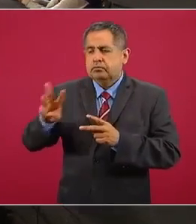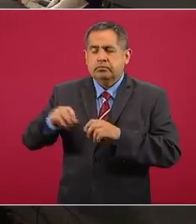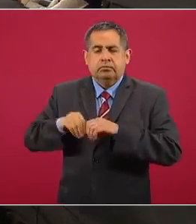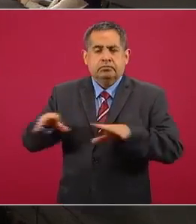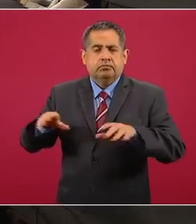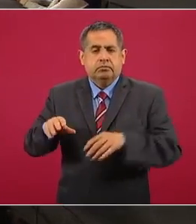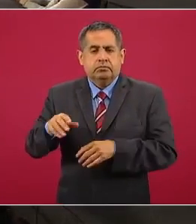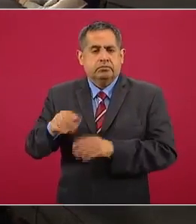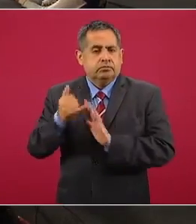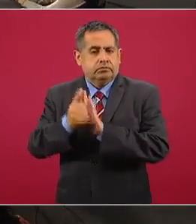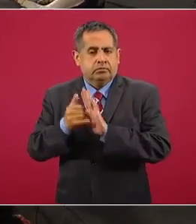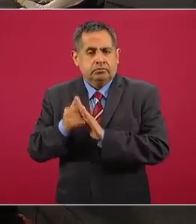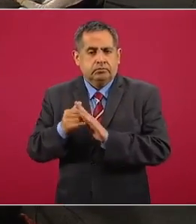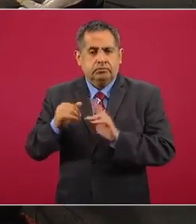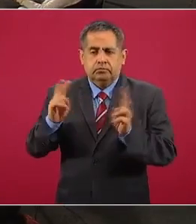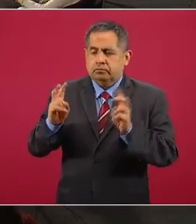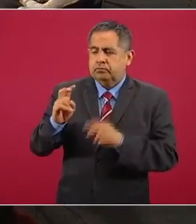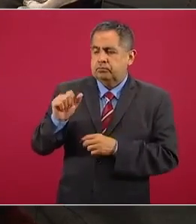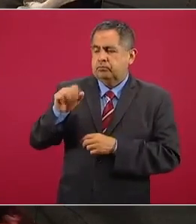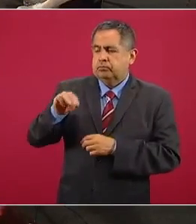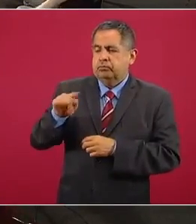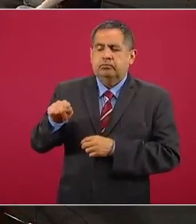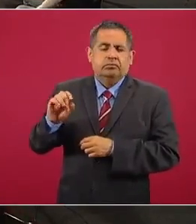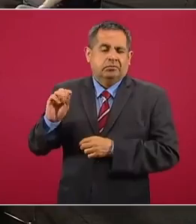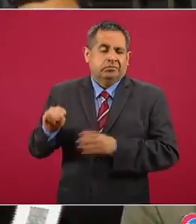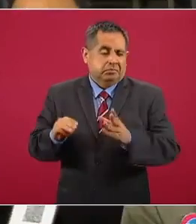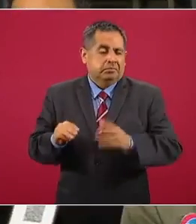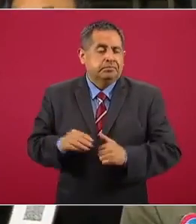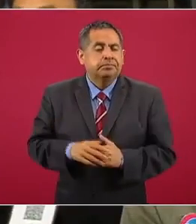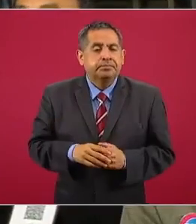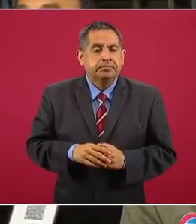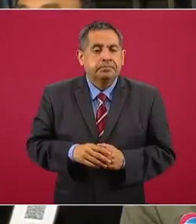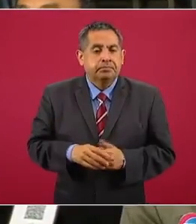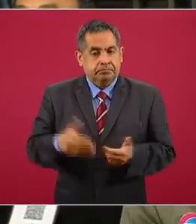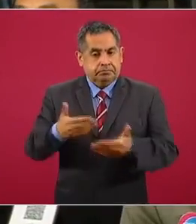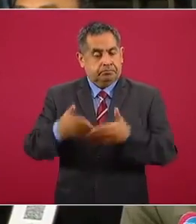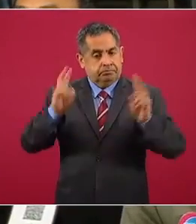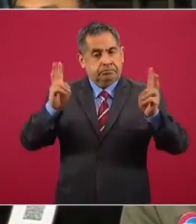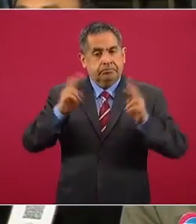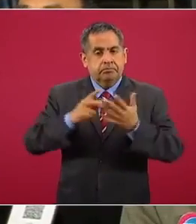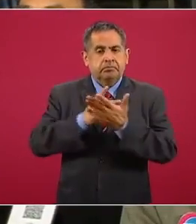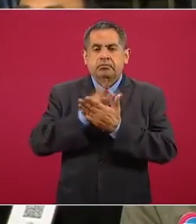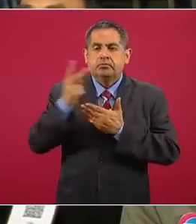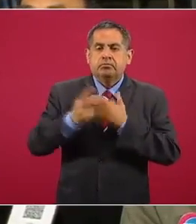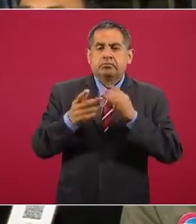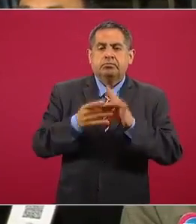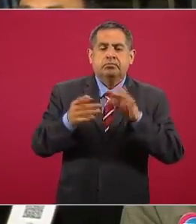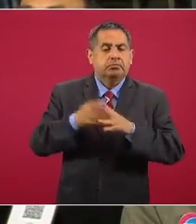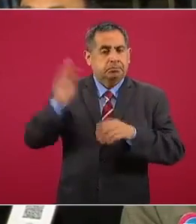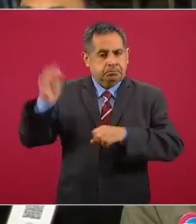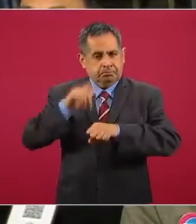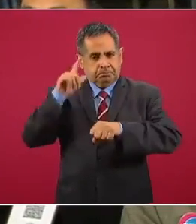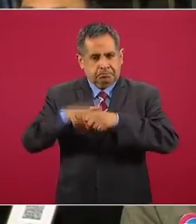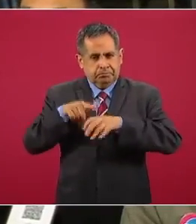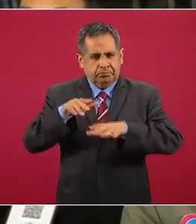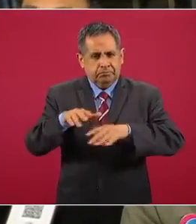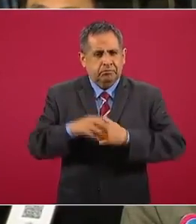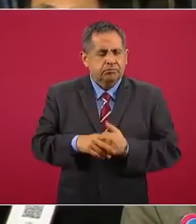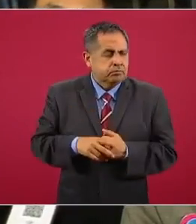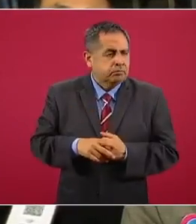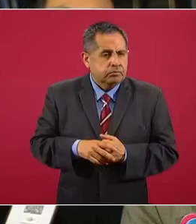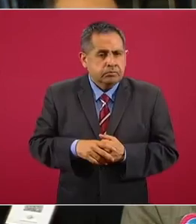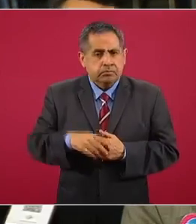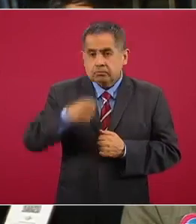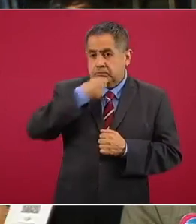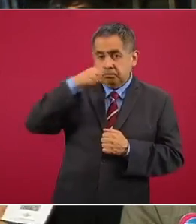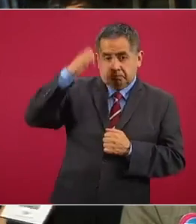informativo y canal de YouTube, esahoraam.com. Presidente, ahorita tocando el tema de los programas federales, en el caso de los apoyos de los